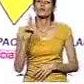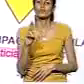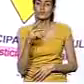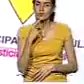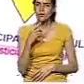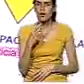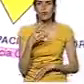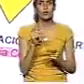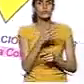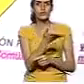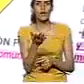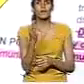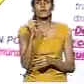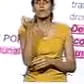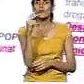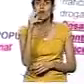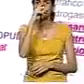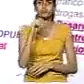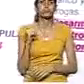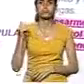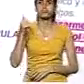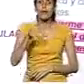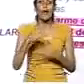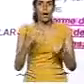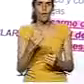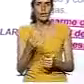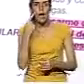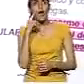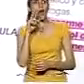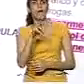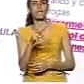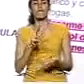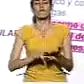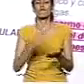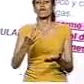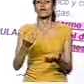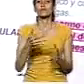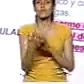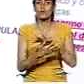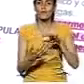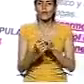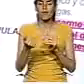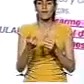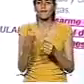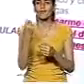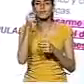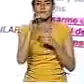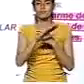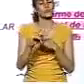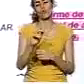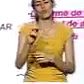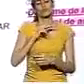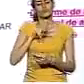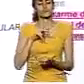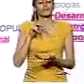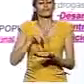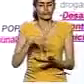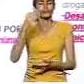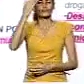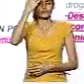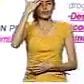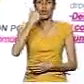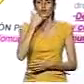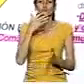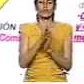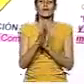no, es que ustedes tienen 12 años y ahorita es que se dan cuenta ustedes del problema del delito. No, nosotros llegamos atacando las causas que